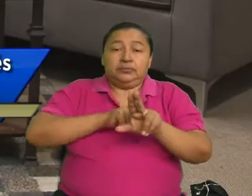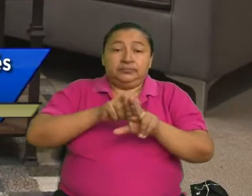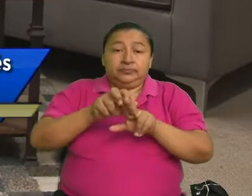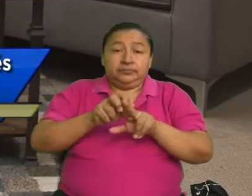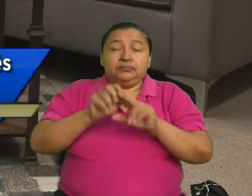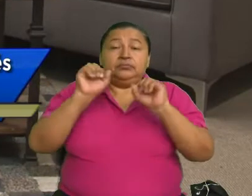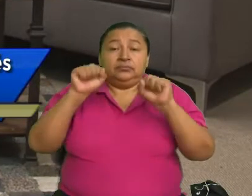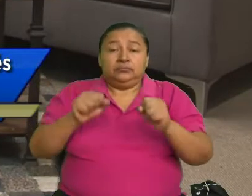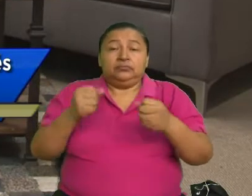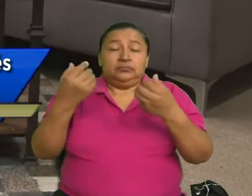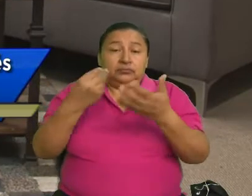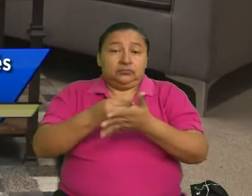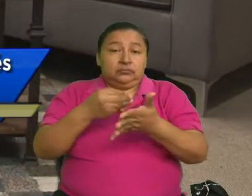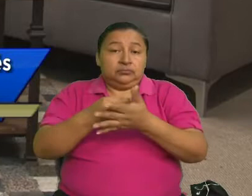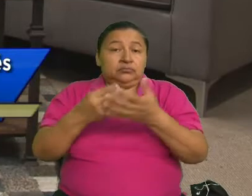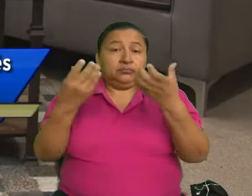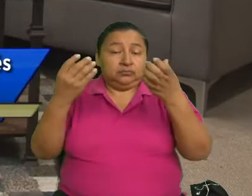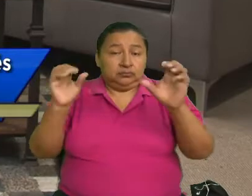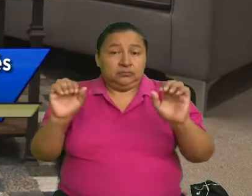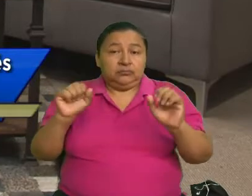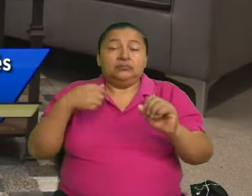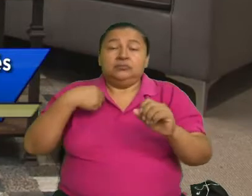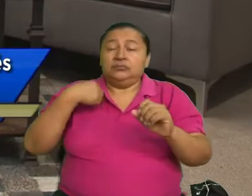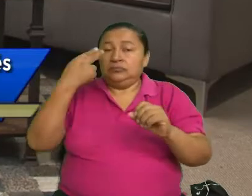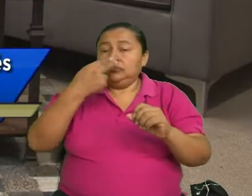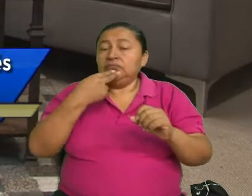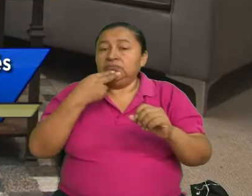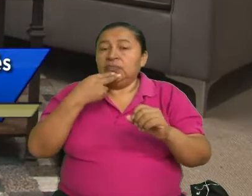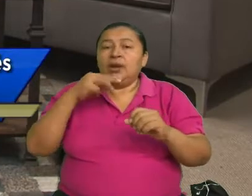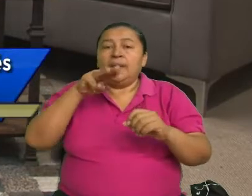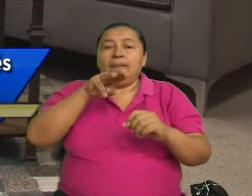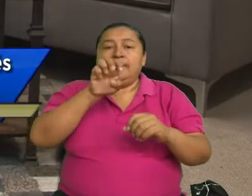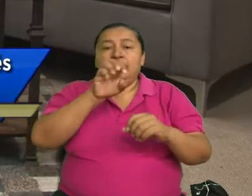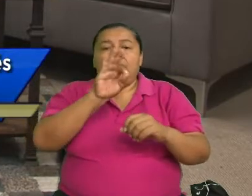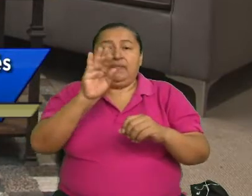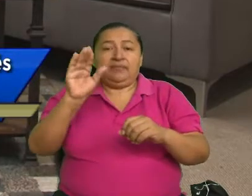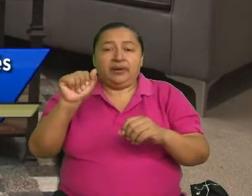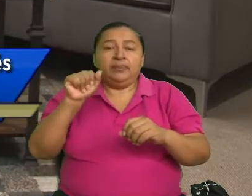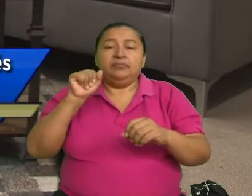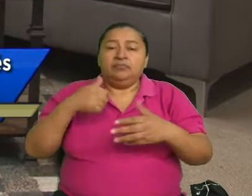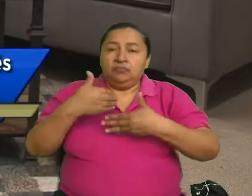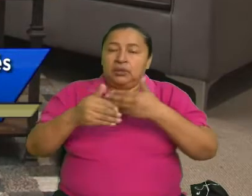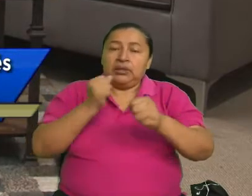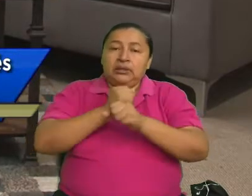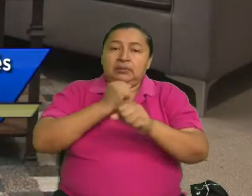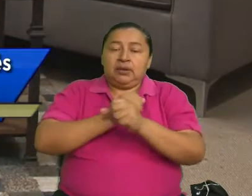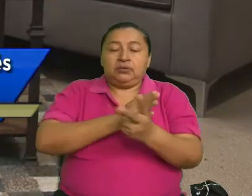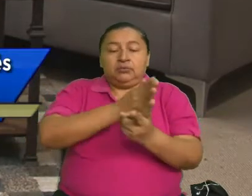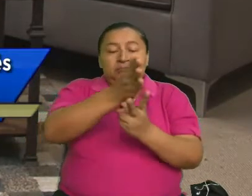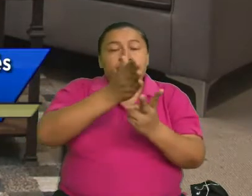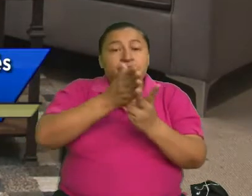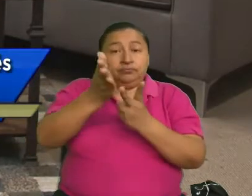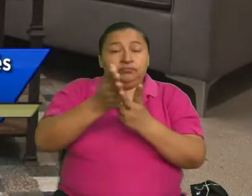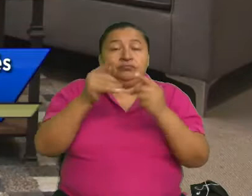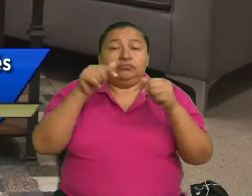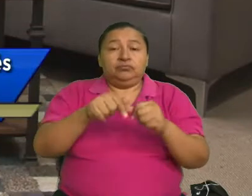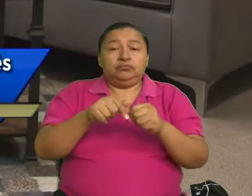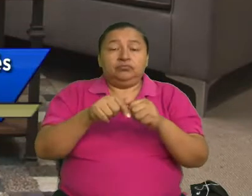productos para hacerlo. Ahí le consulto. El Ministerio de la Economía y Familia tienen trabajando dos líneas específicas, una sobre